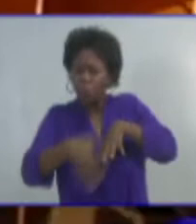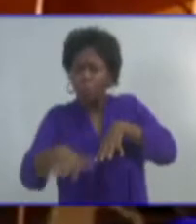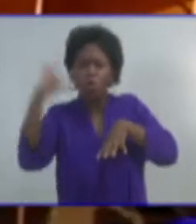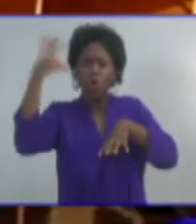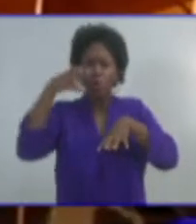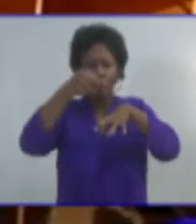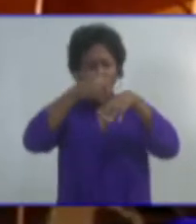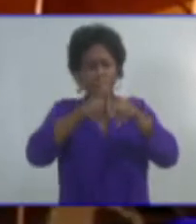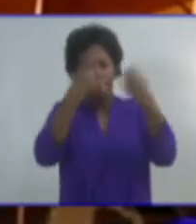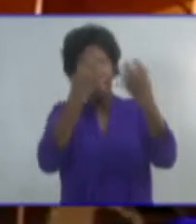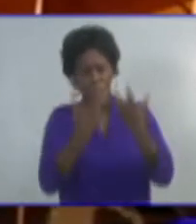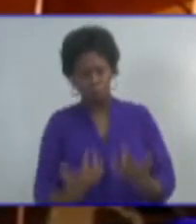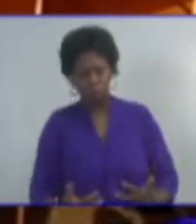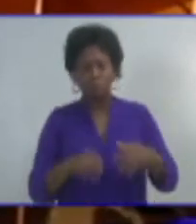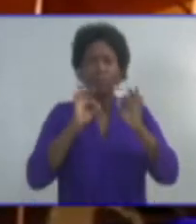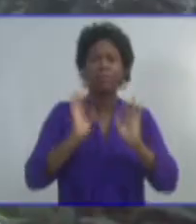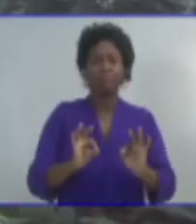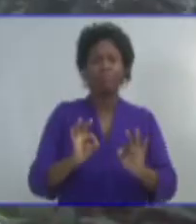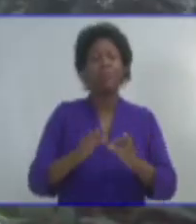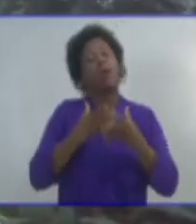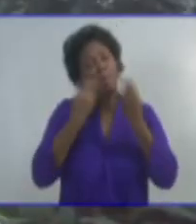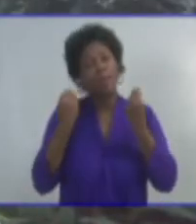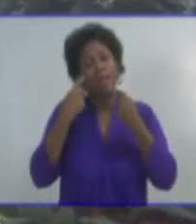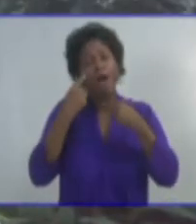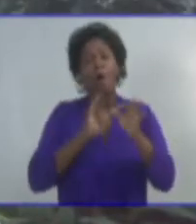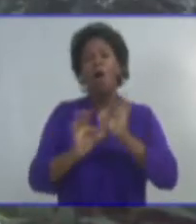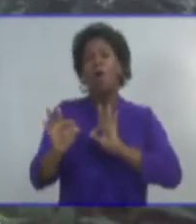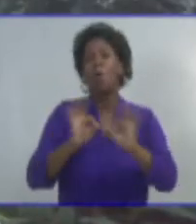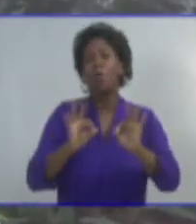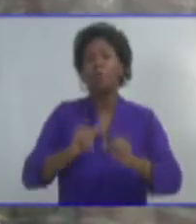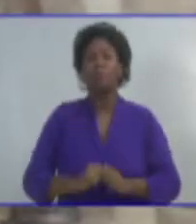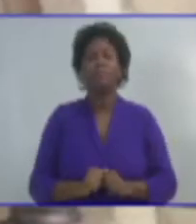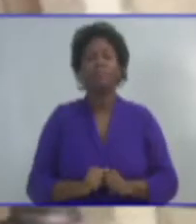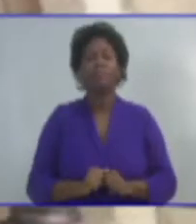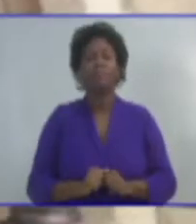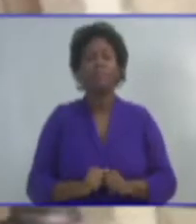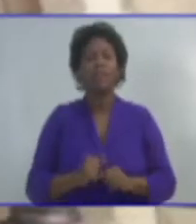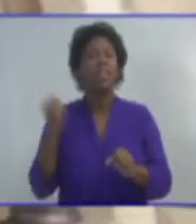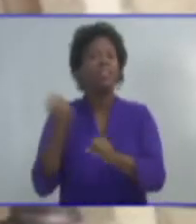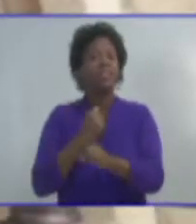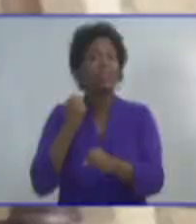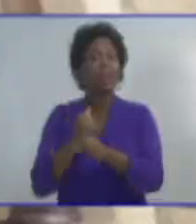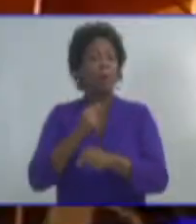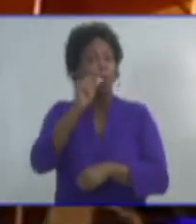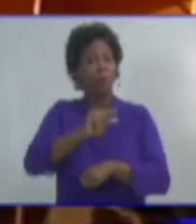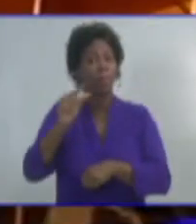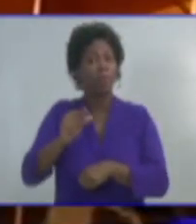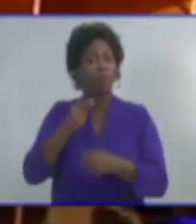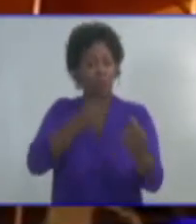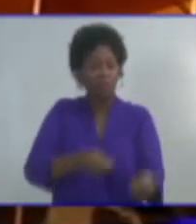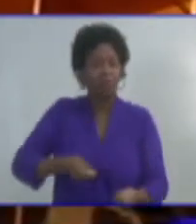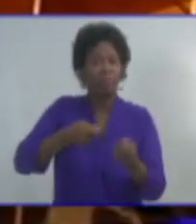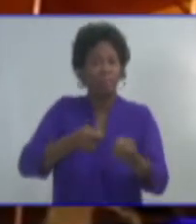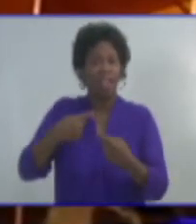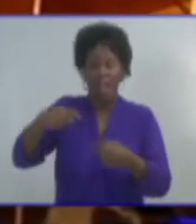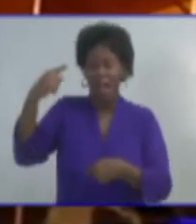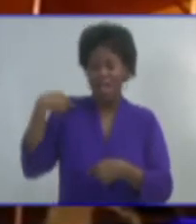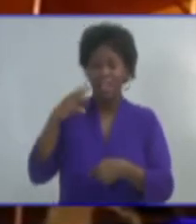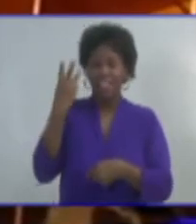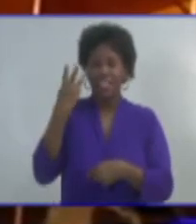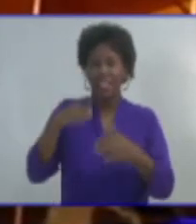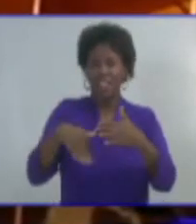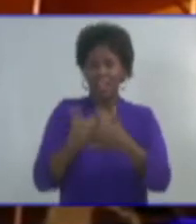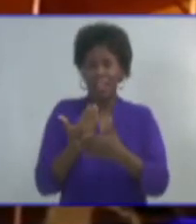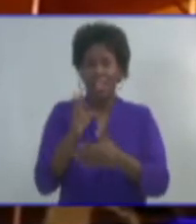del municipio más oriental de Cuba. También conocemos que los trabajadores agropecuarios celebraron ayer 3 de octubre su